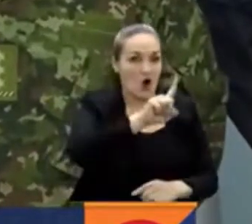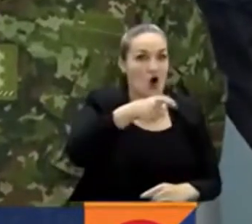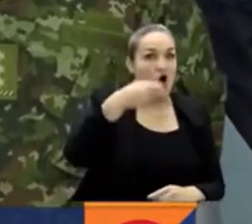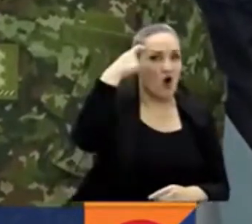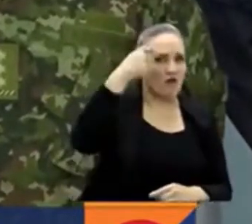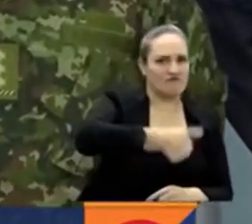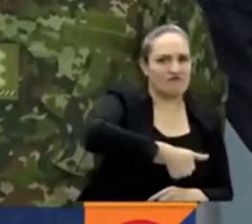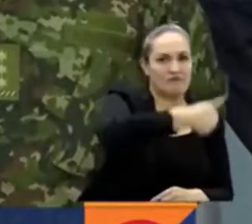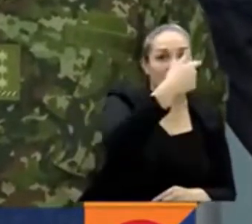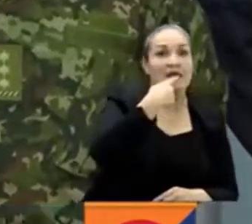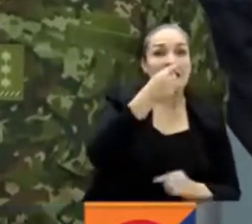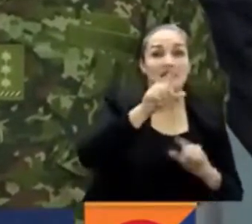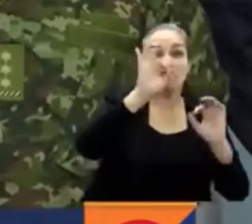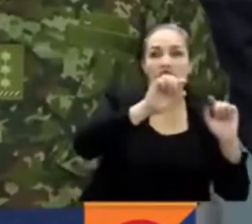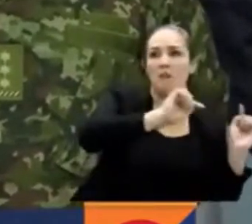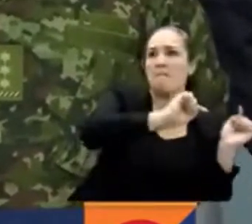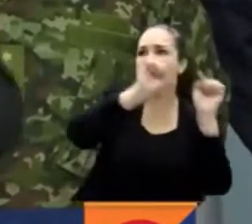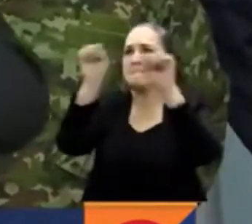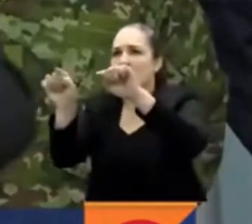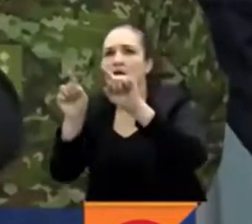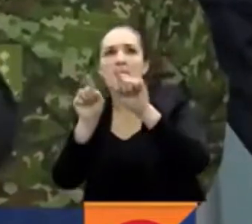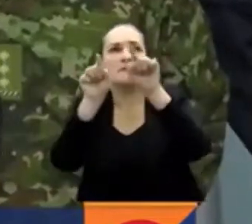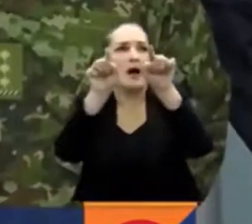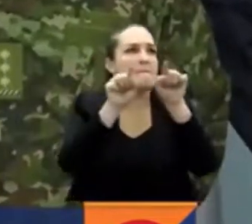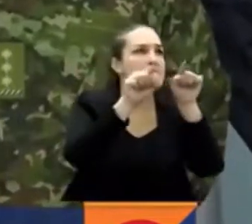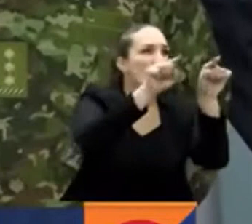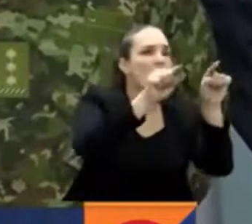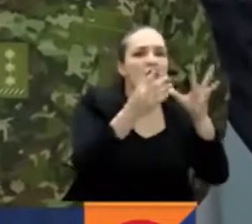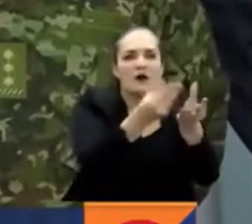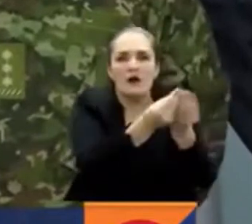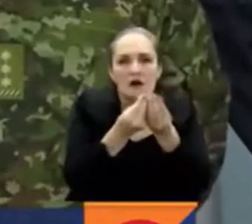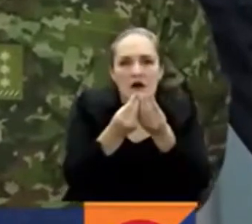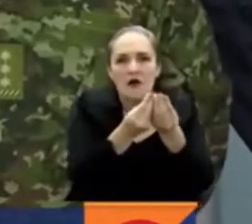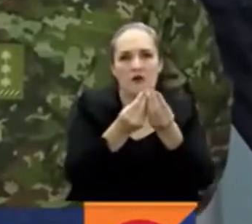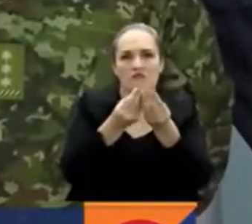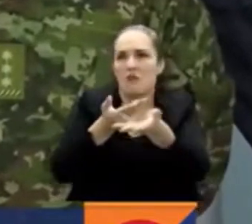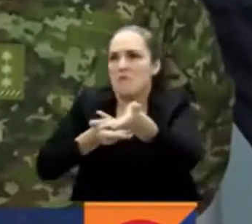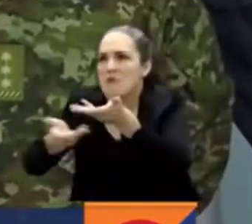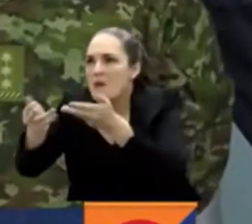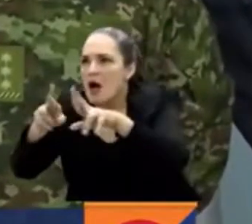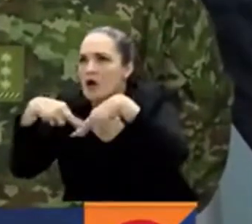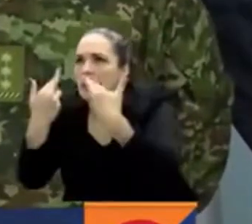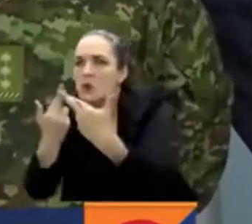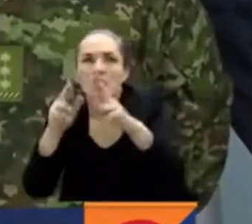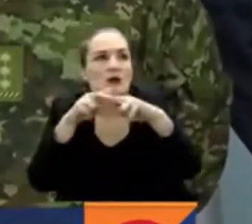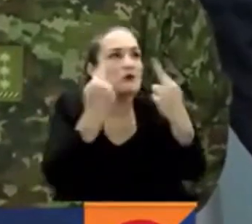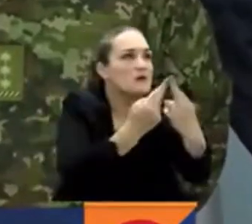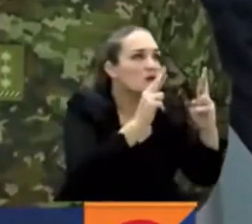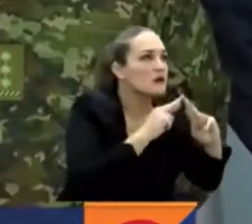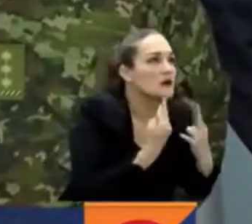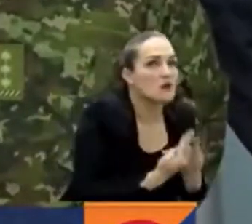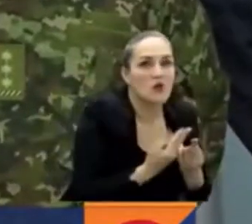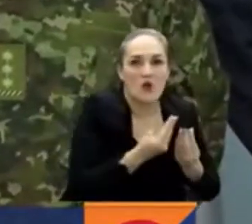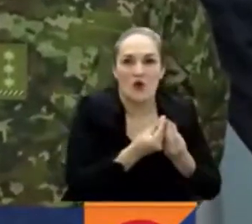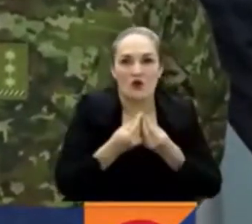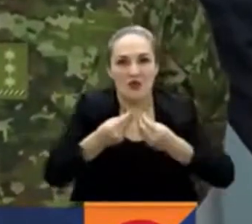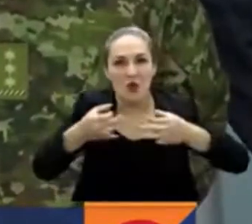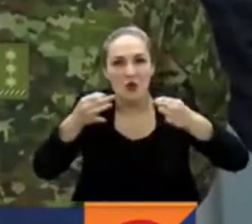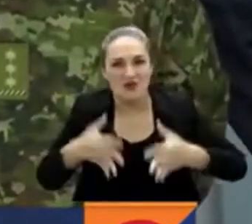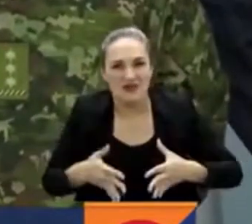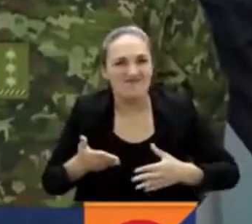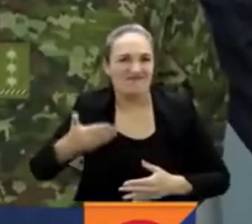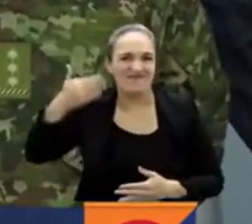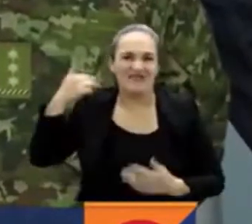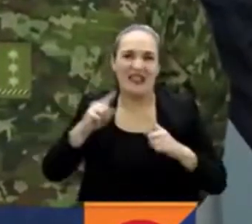desde el Gobierno Nacional para un dinamismo diferente de los consejos como